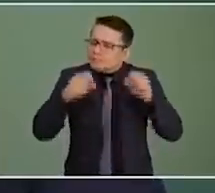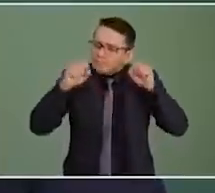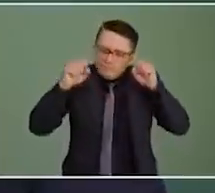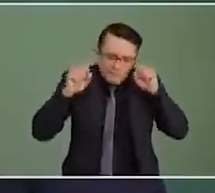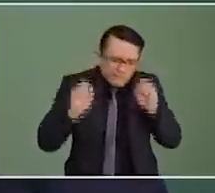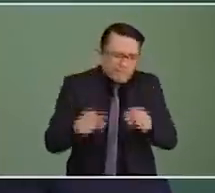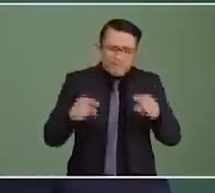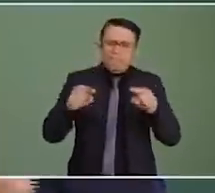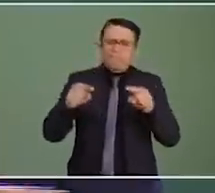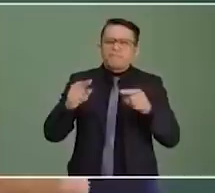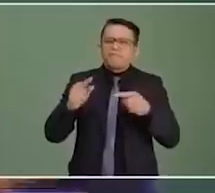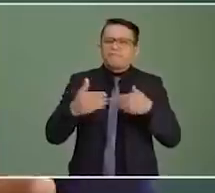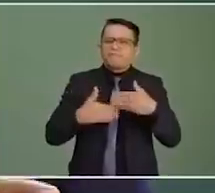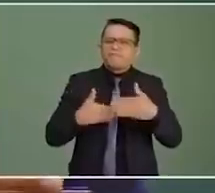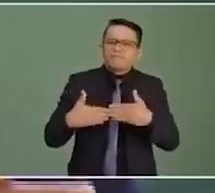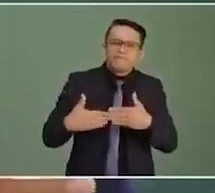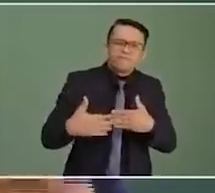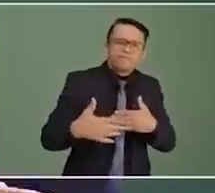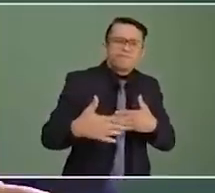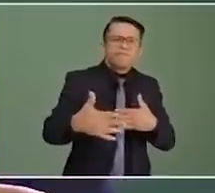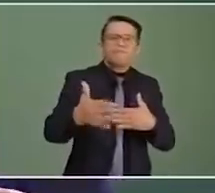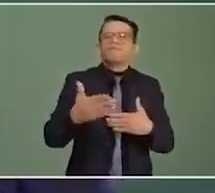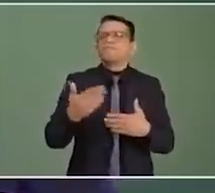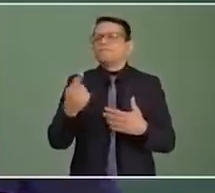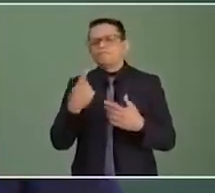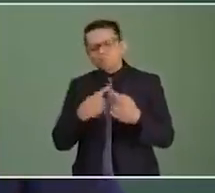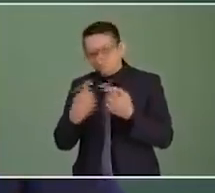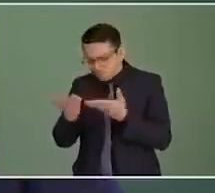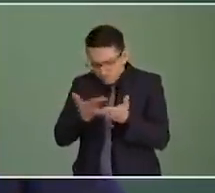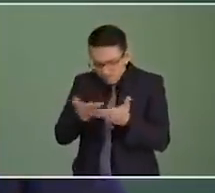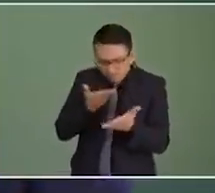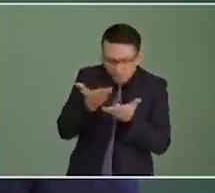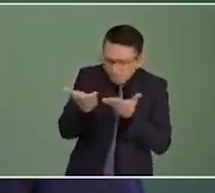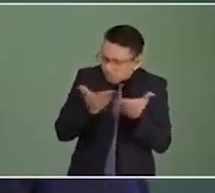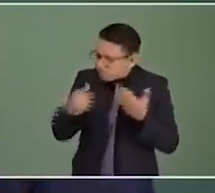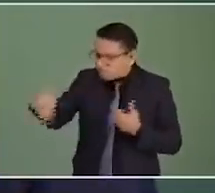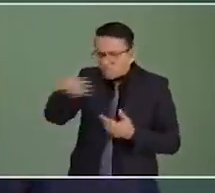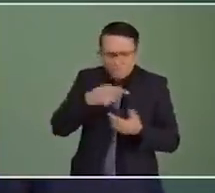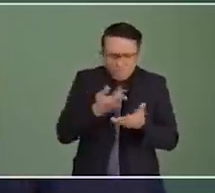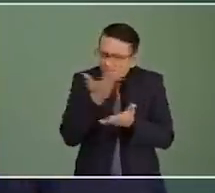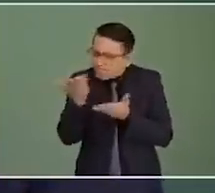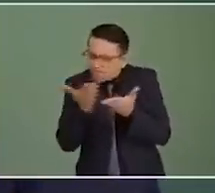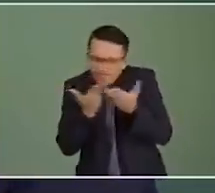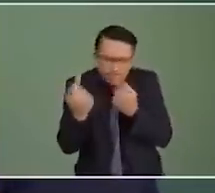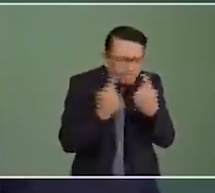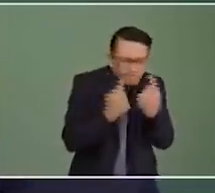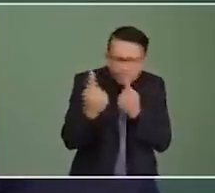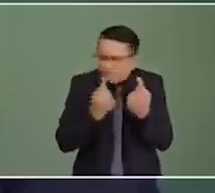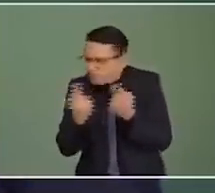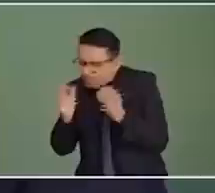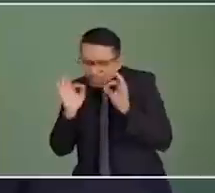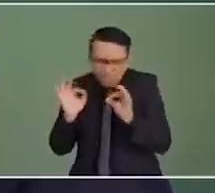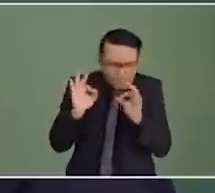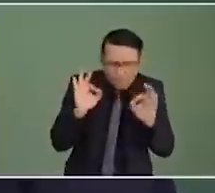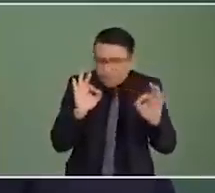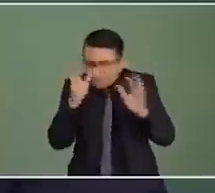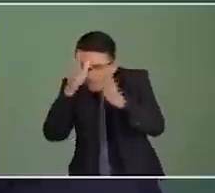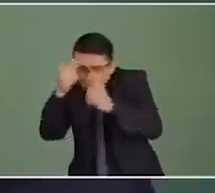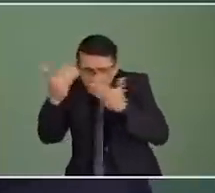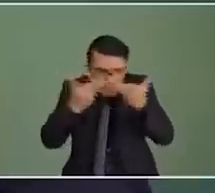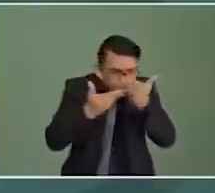o sea cuando se haga la consulta de que el ciudadano diga a ver